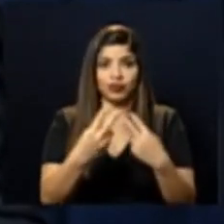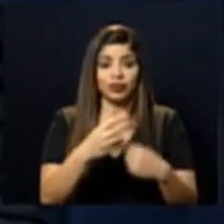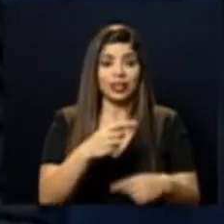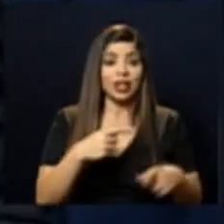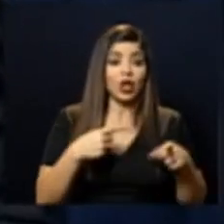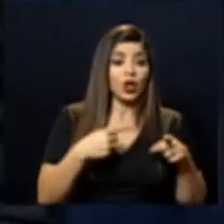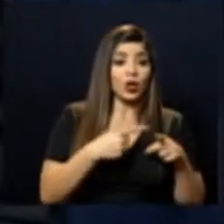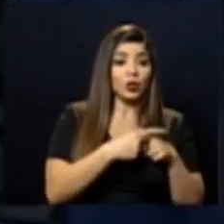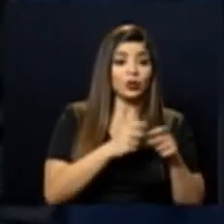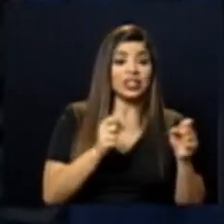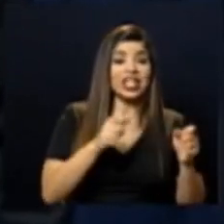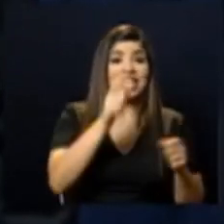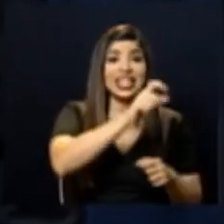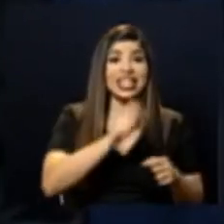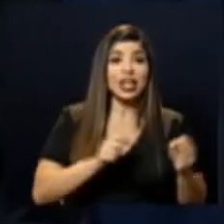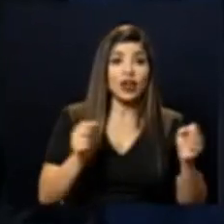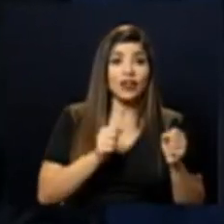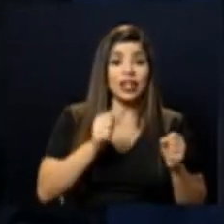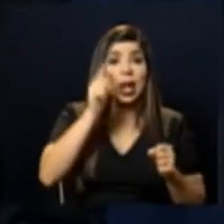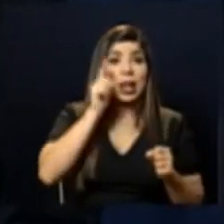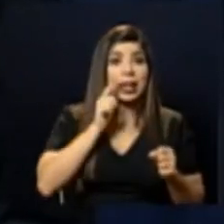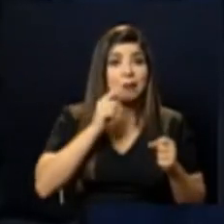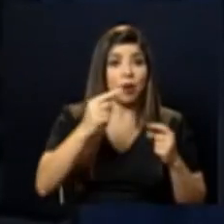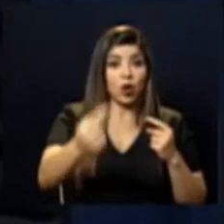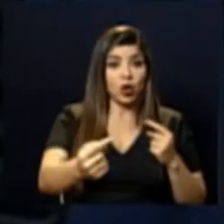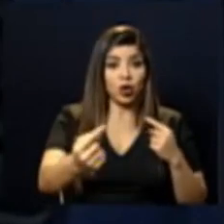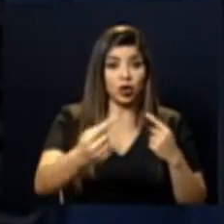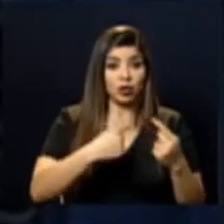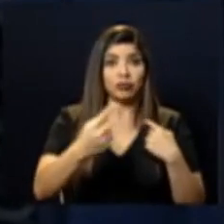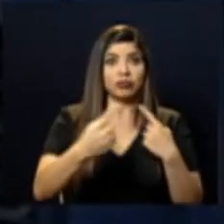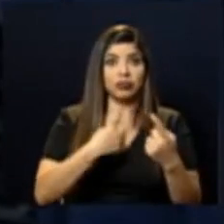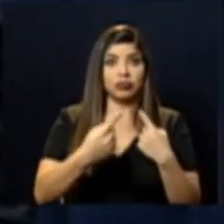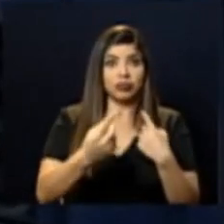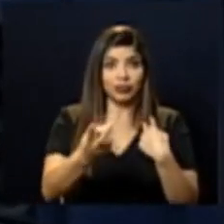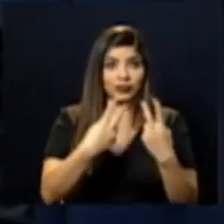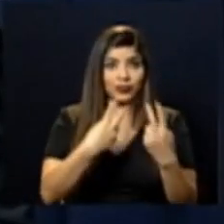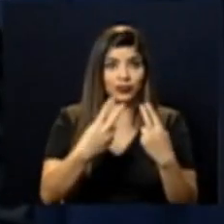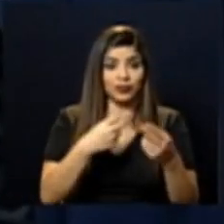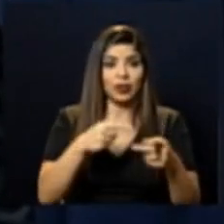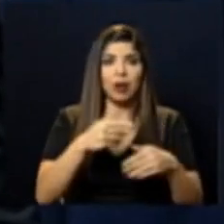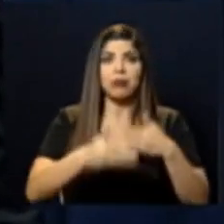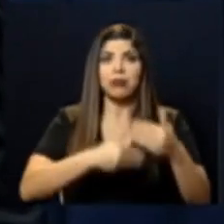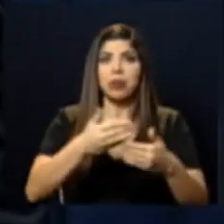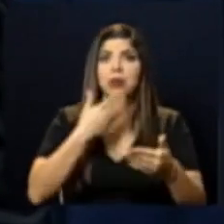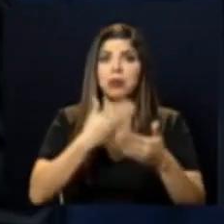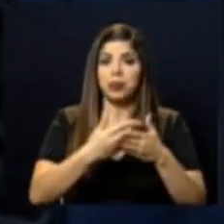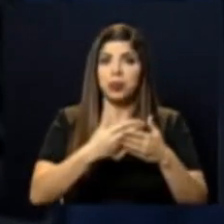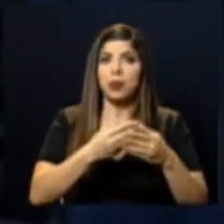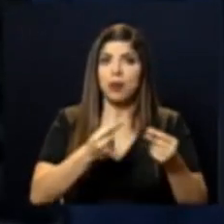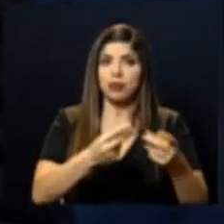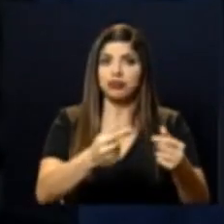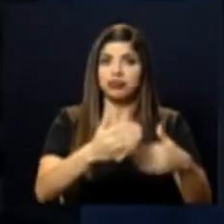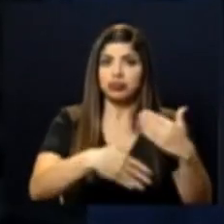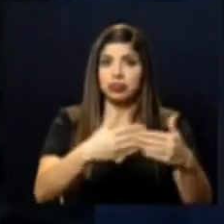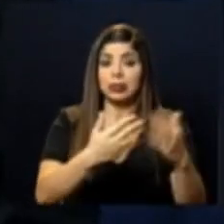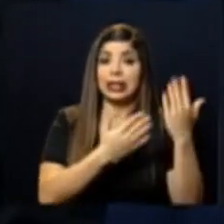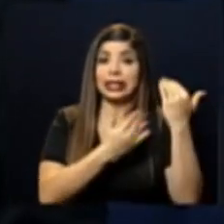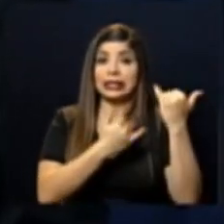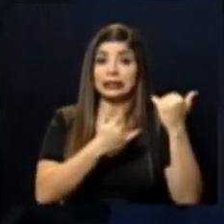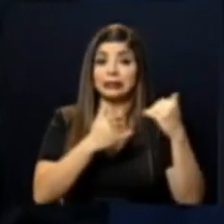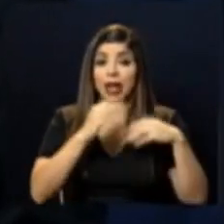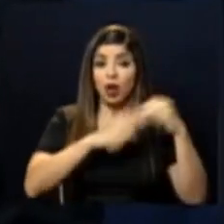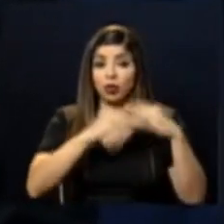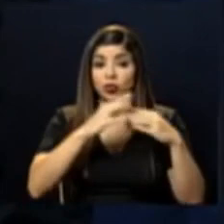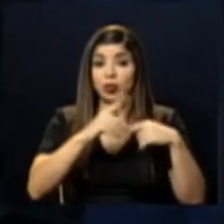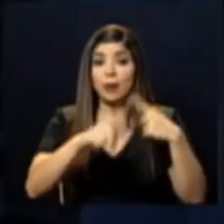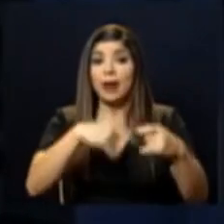el cruce de Río Frío y Limón avanza a buen ritmo y se tiene previsto que la ejecución de obras